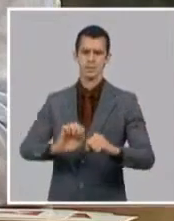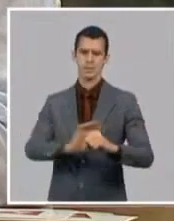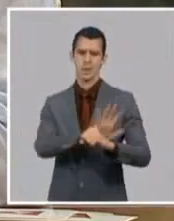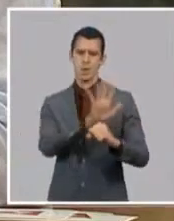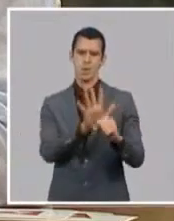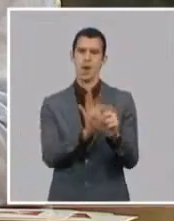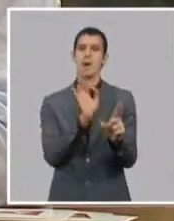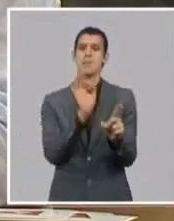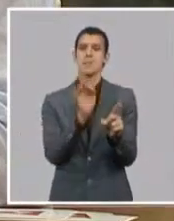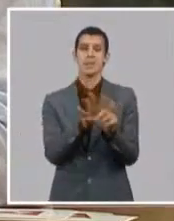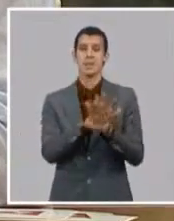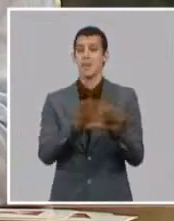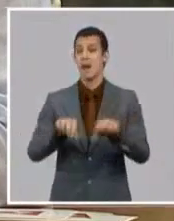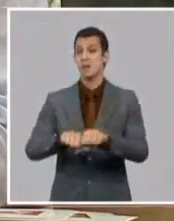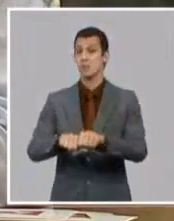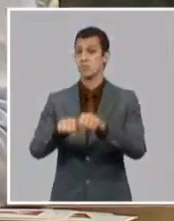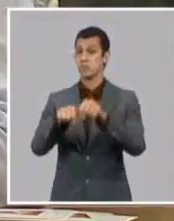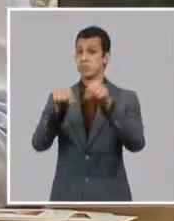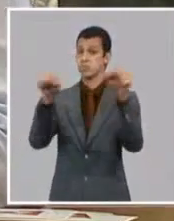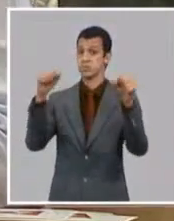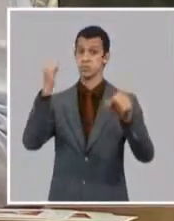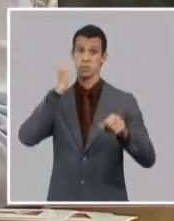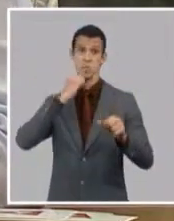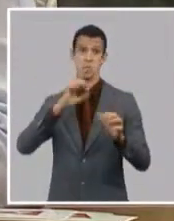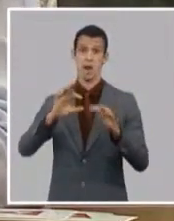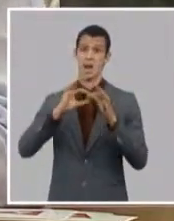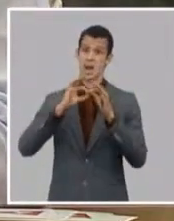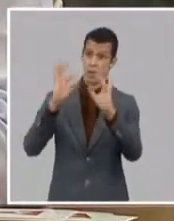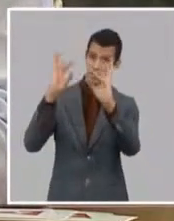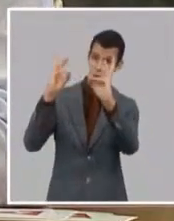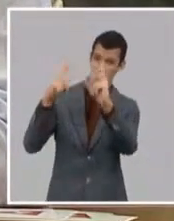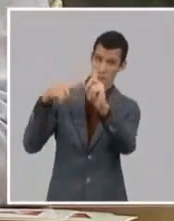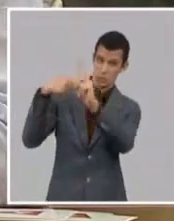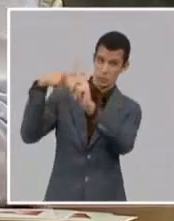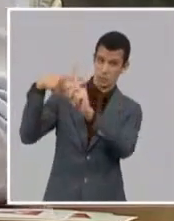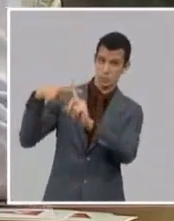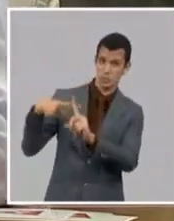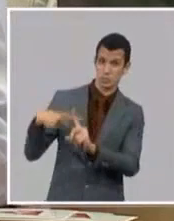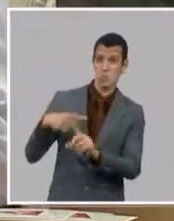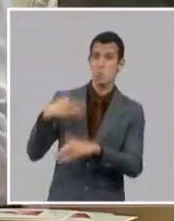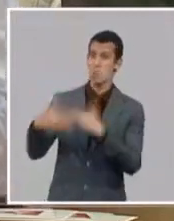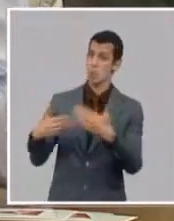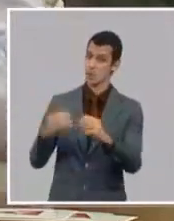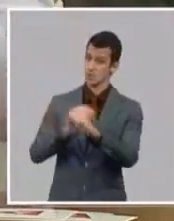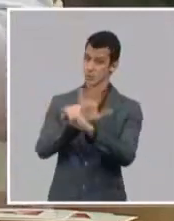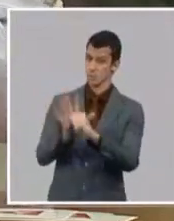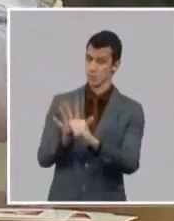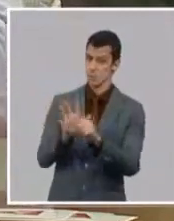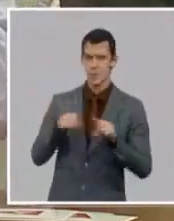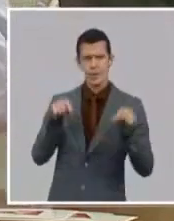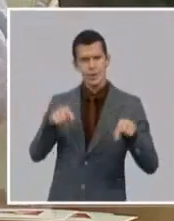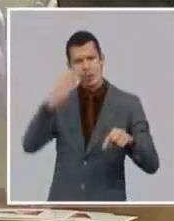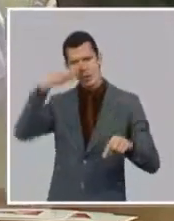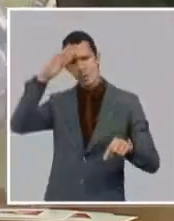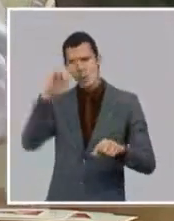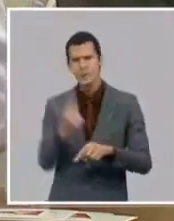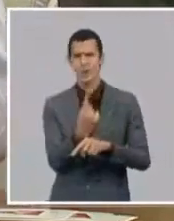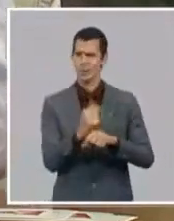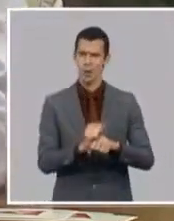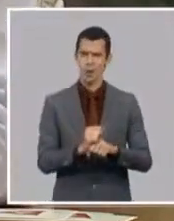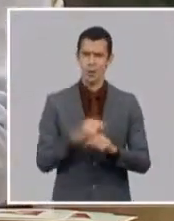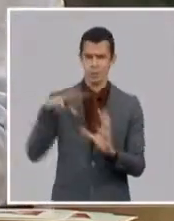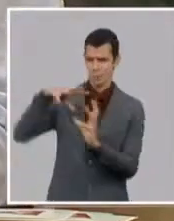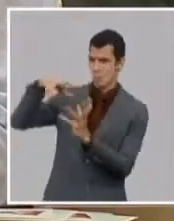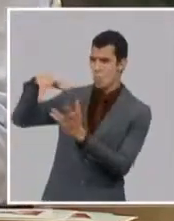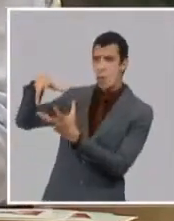vacunas. El pico pandémico no ha sido un problema de Cuba nada más, el pico pandémico lo han tenido todos los países. Nosotros pudimos aplazar el